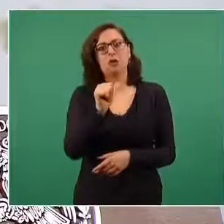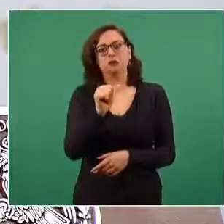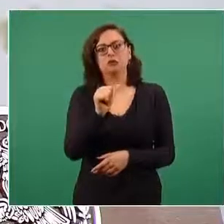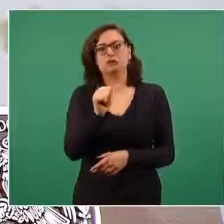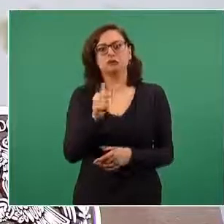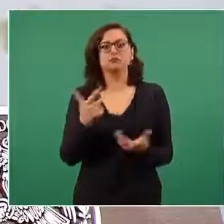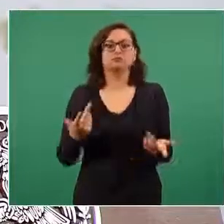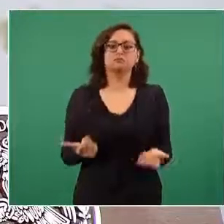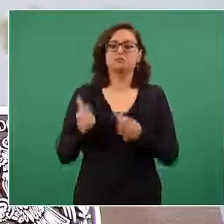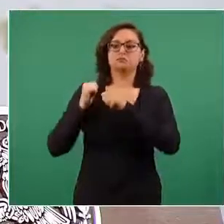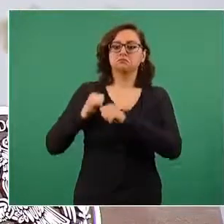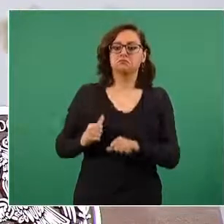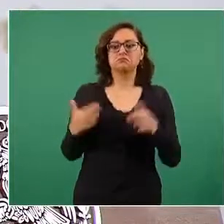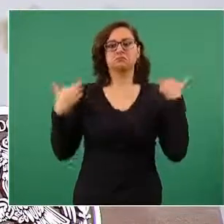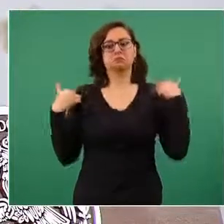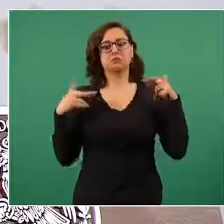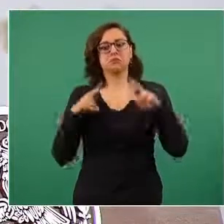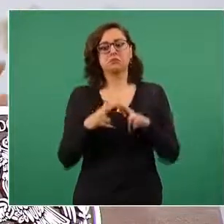maestros,